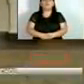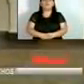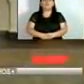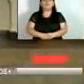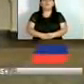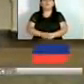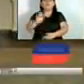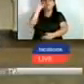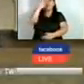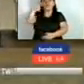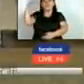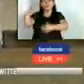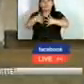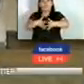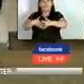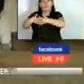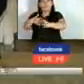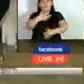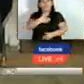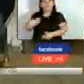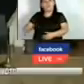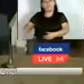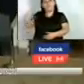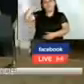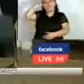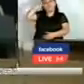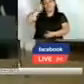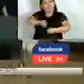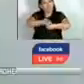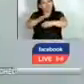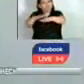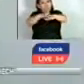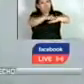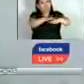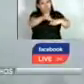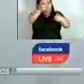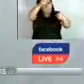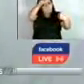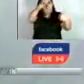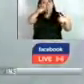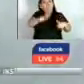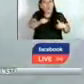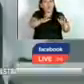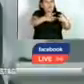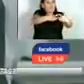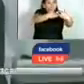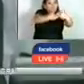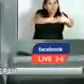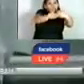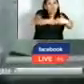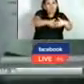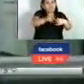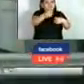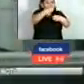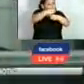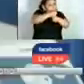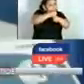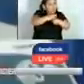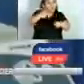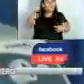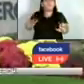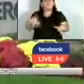En Estados Unidos, el presidente Joe Biden anuncia un acuerdo entre 2 grandes farmacéuticas para la producción de la vacuna contra